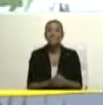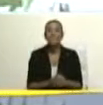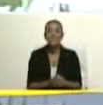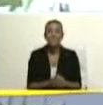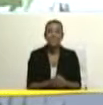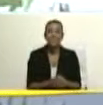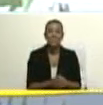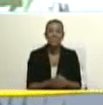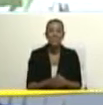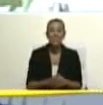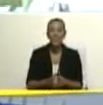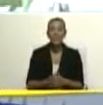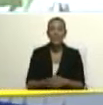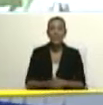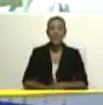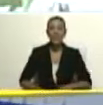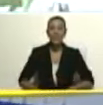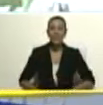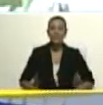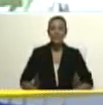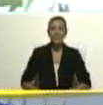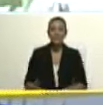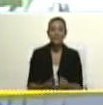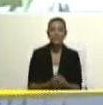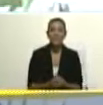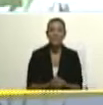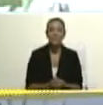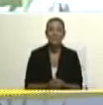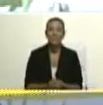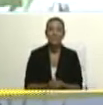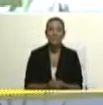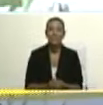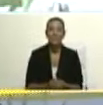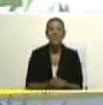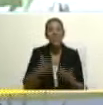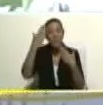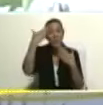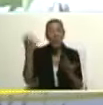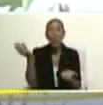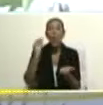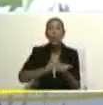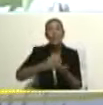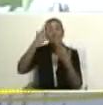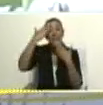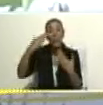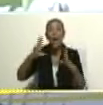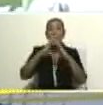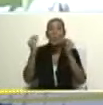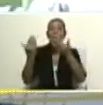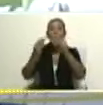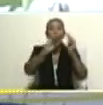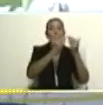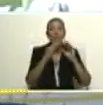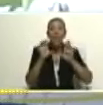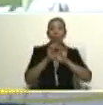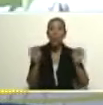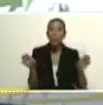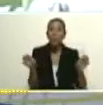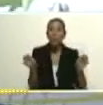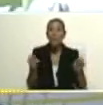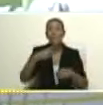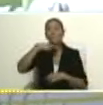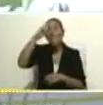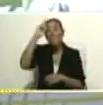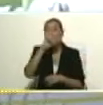Ya he saludado, pero quiero volverla a saludar y con ella saludar a toda la comunidad educativa,